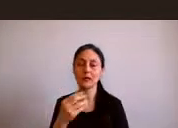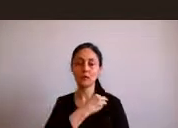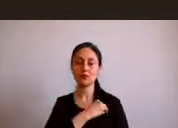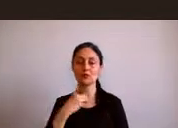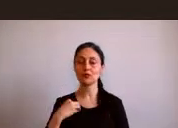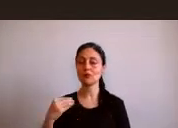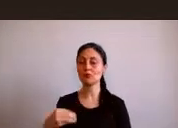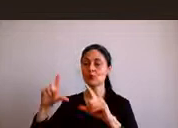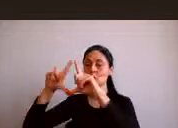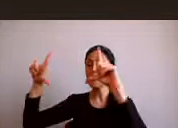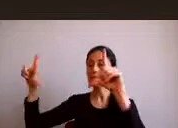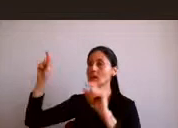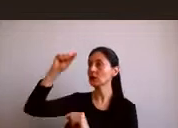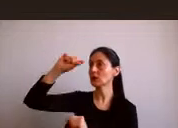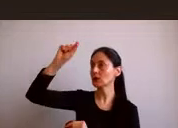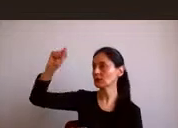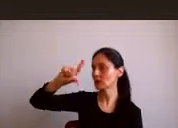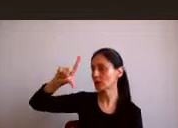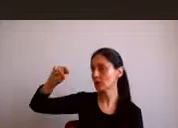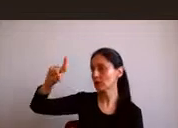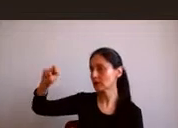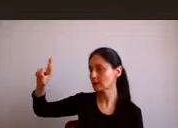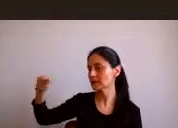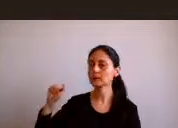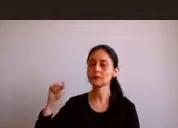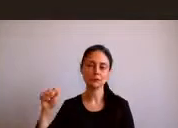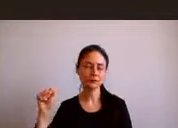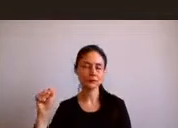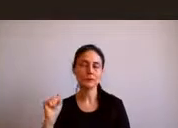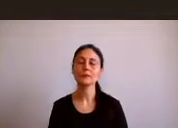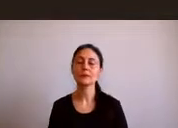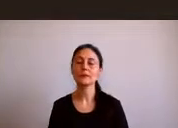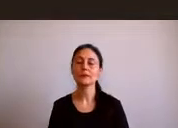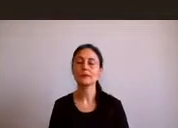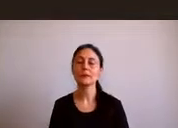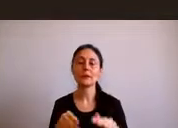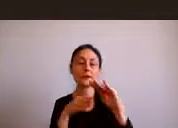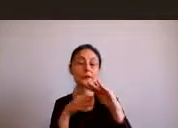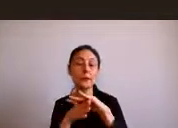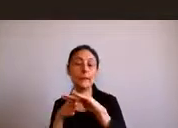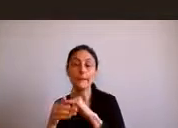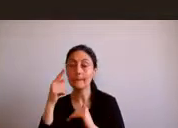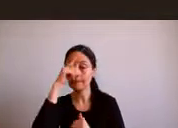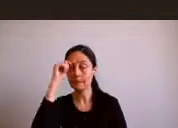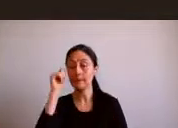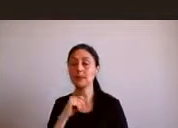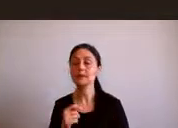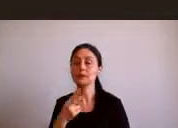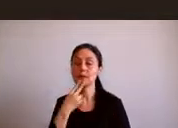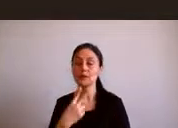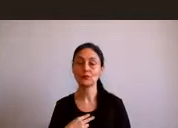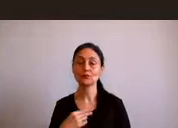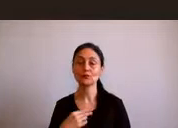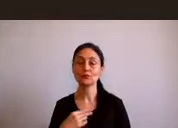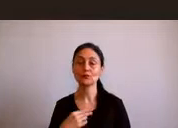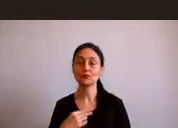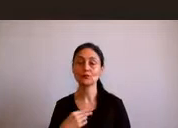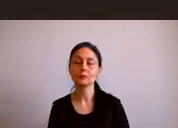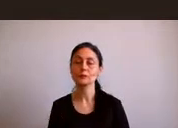relevantes y bien complejas para el cual el paciente tiene una sobrevida. Y otro elemento que siempre se va asociado